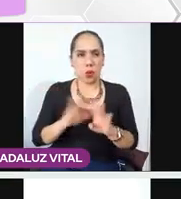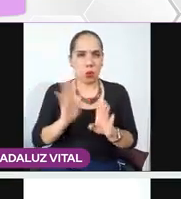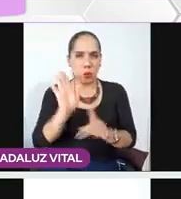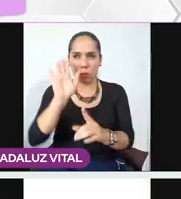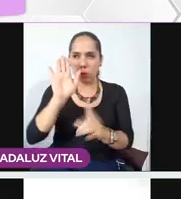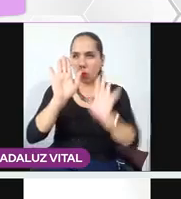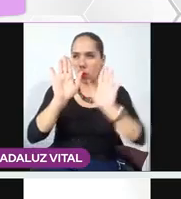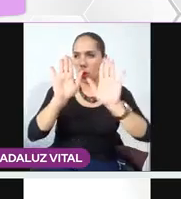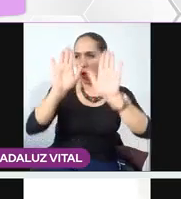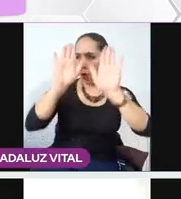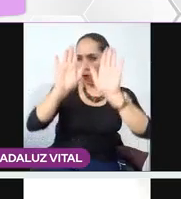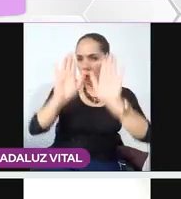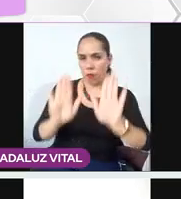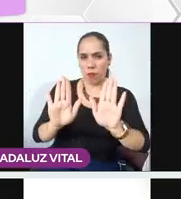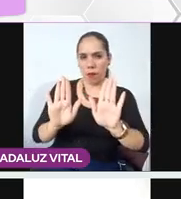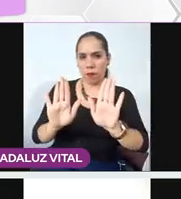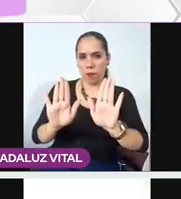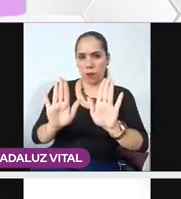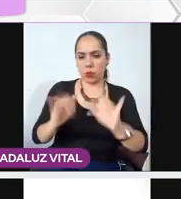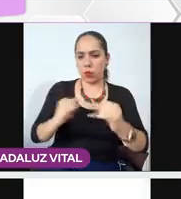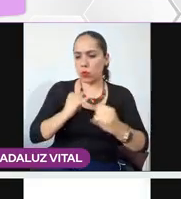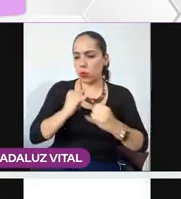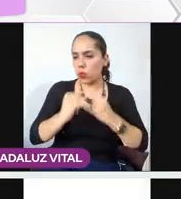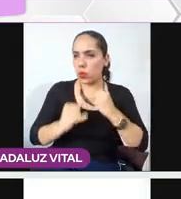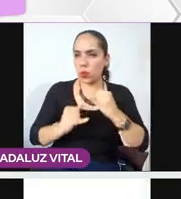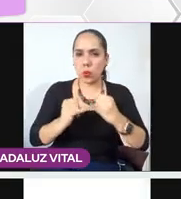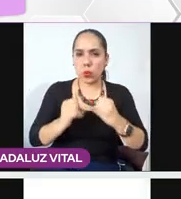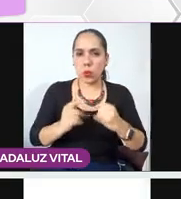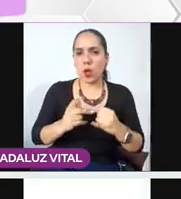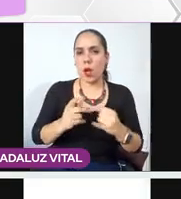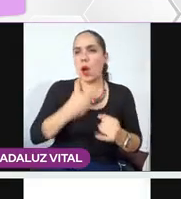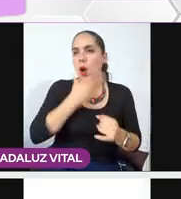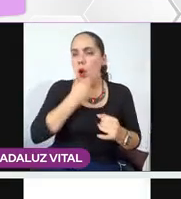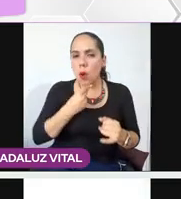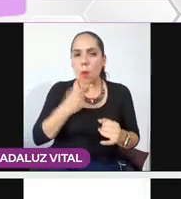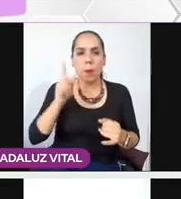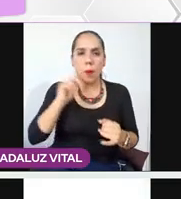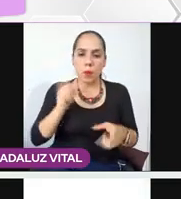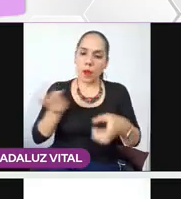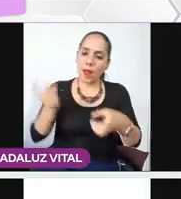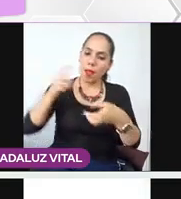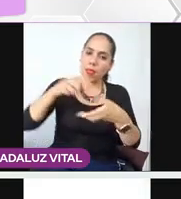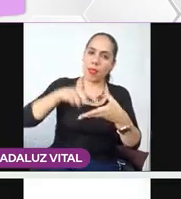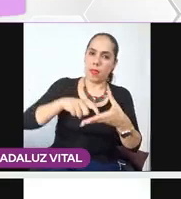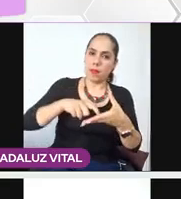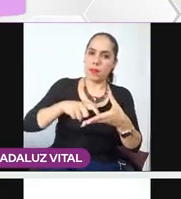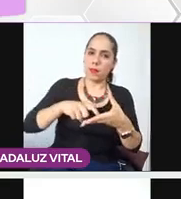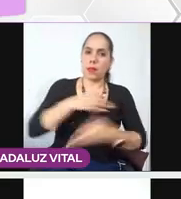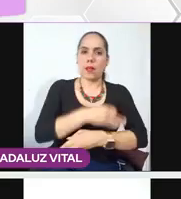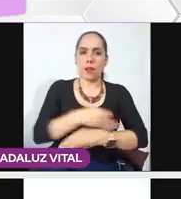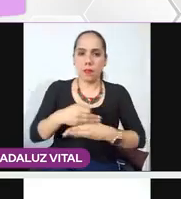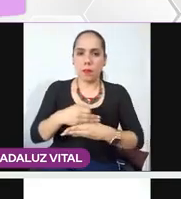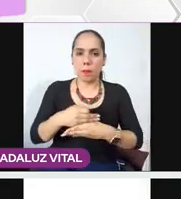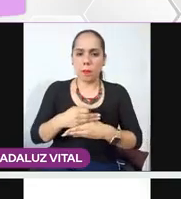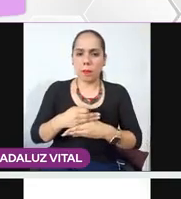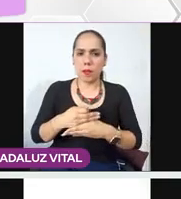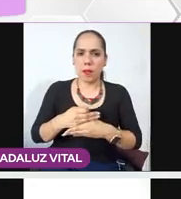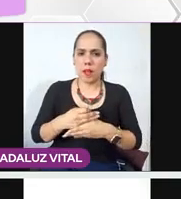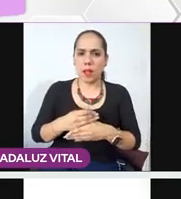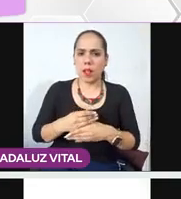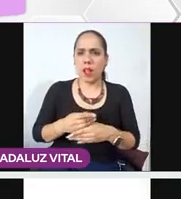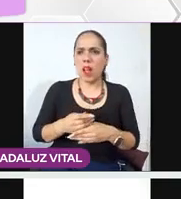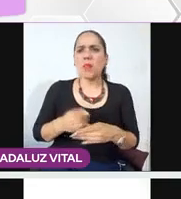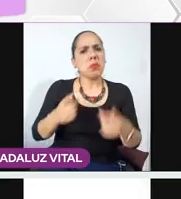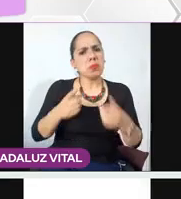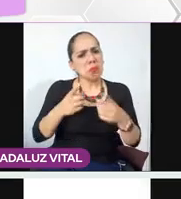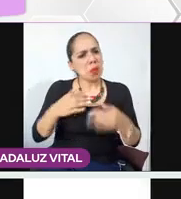los roles que se vayan haciendo, toda familia se adapta. El sistema familiar es adaptable, ¿no? Se ajusta